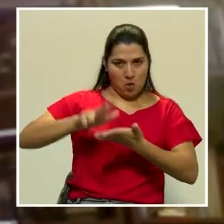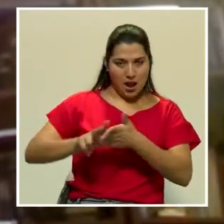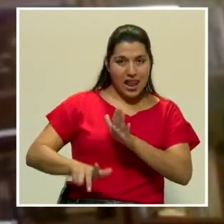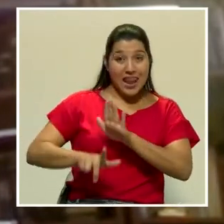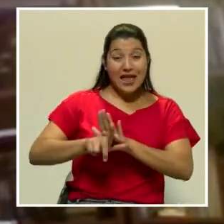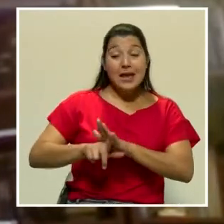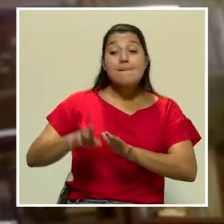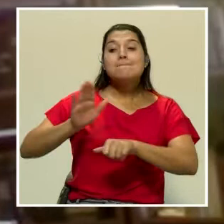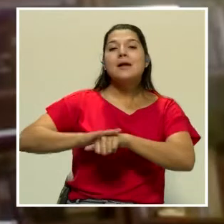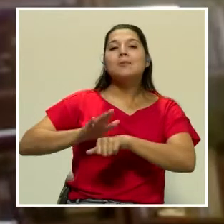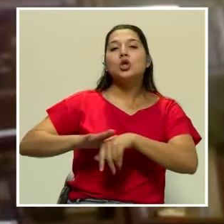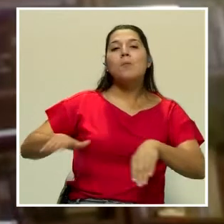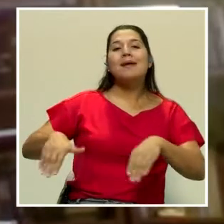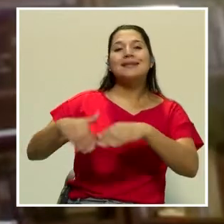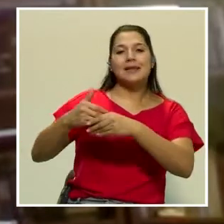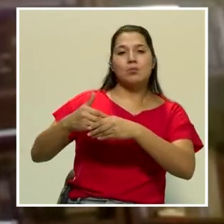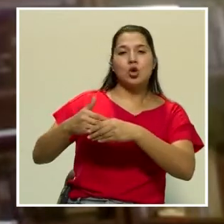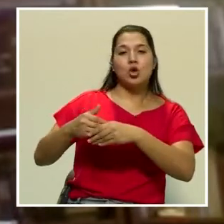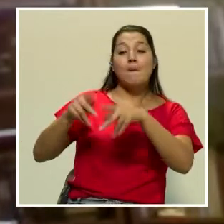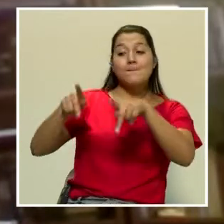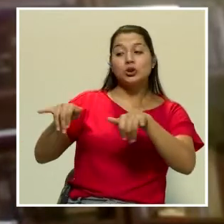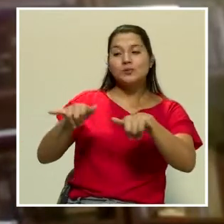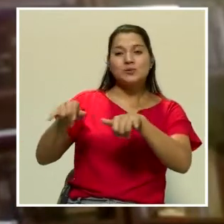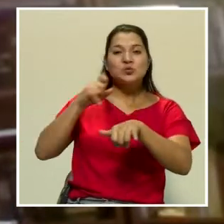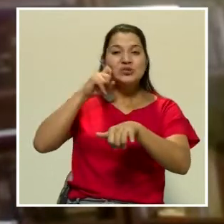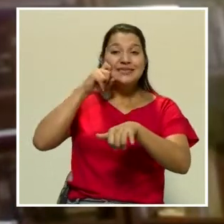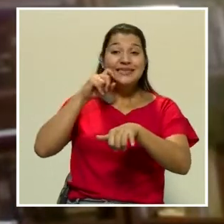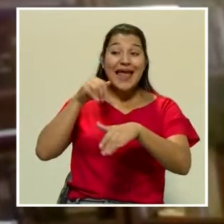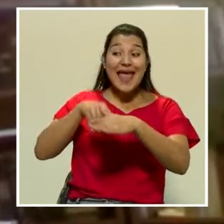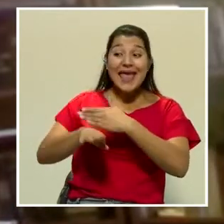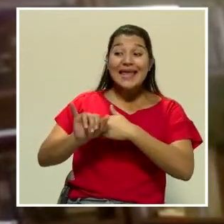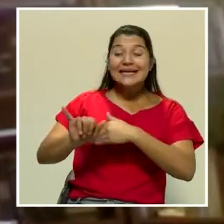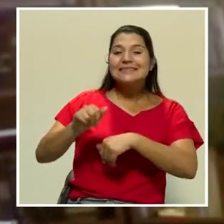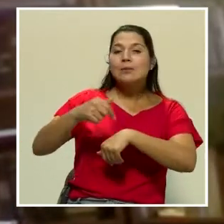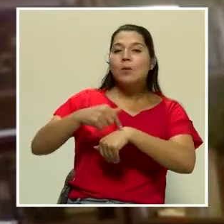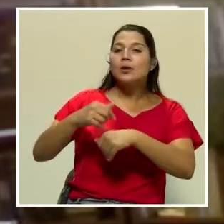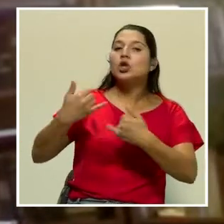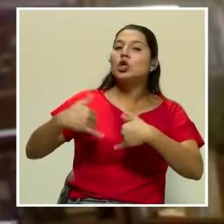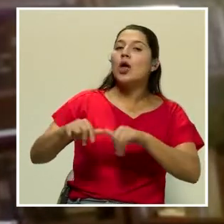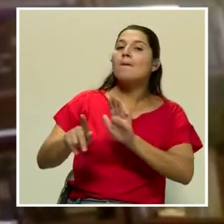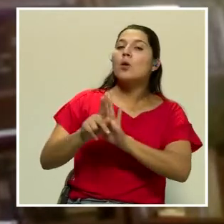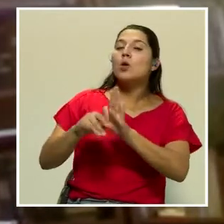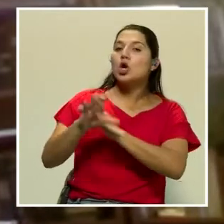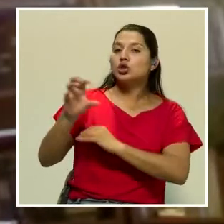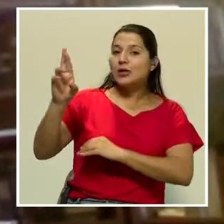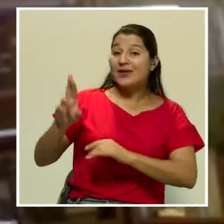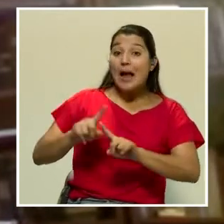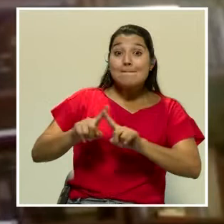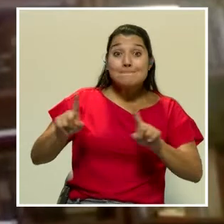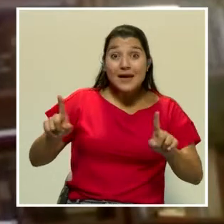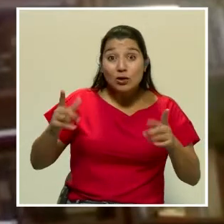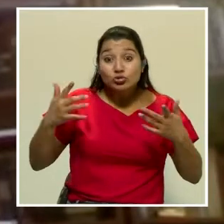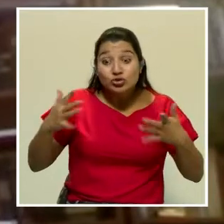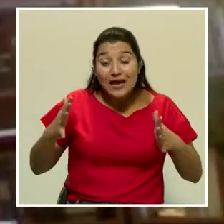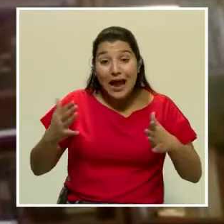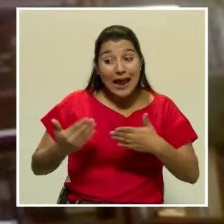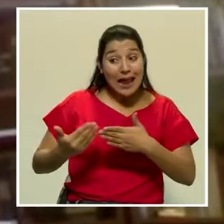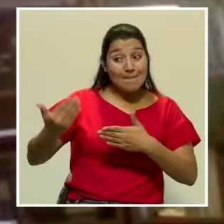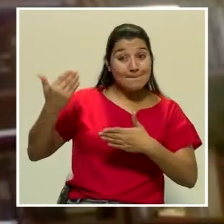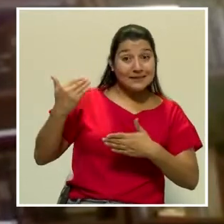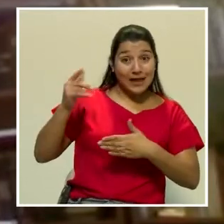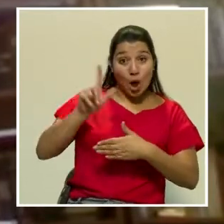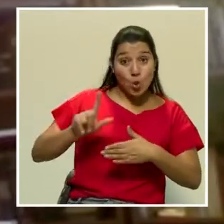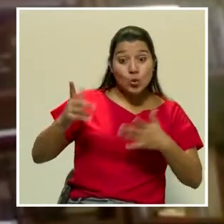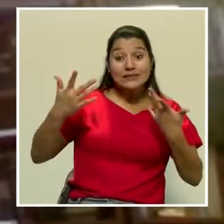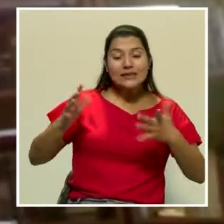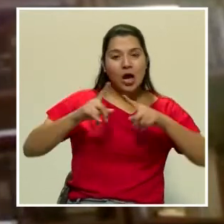por la legislación costarricense, prohibición que desapareció el pasado lunes. De manera que este